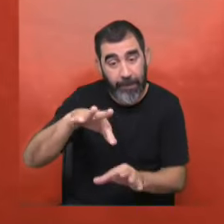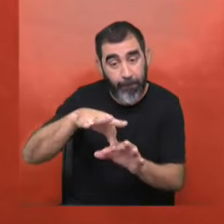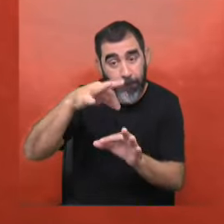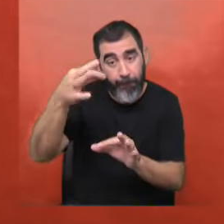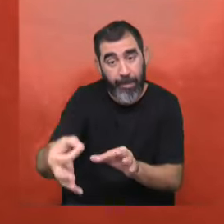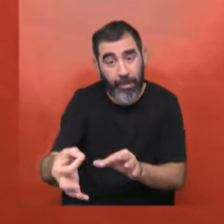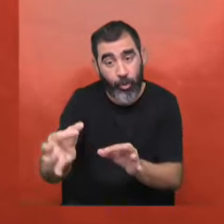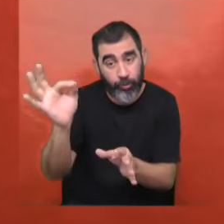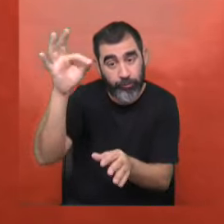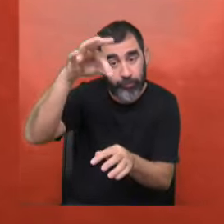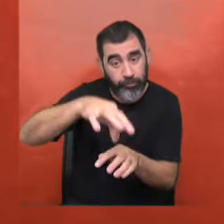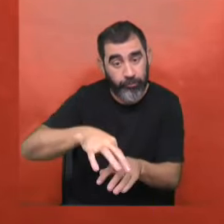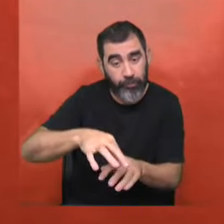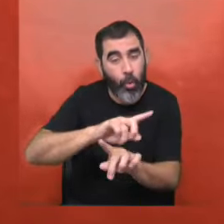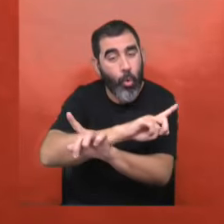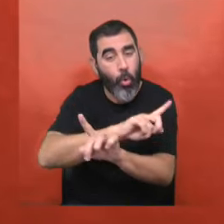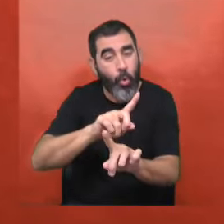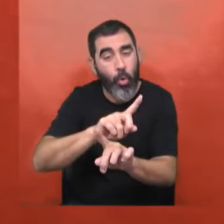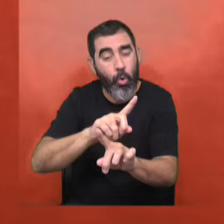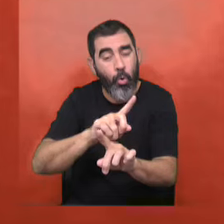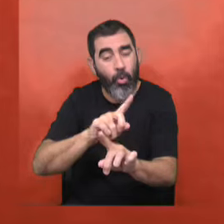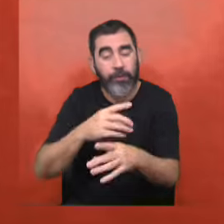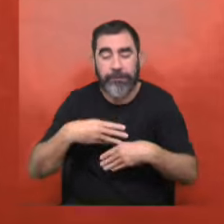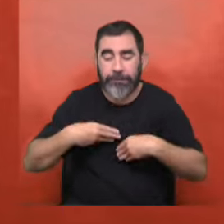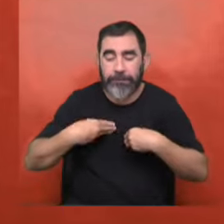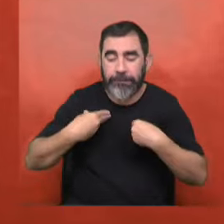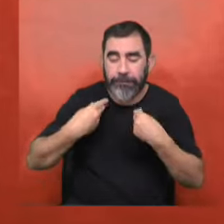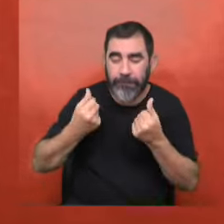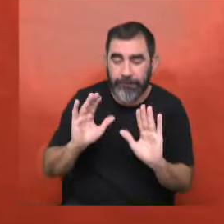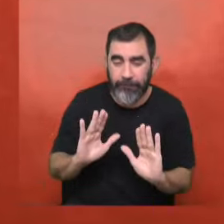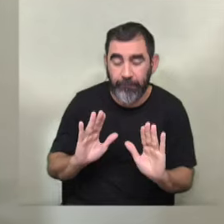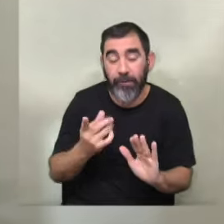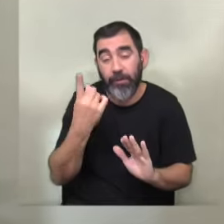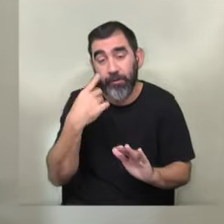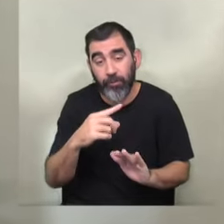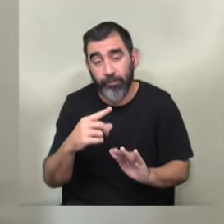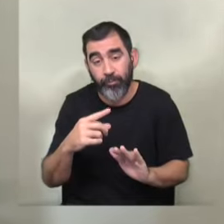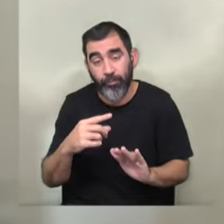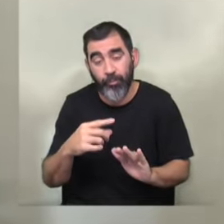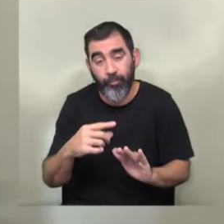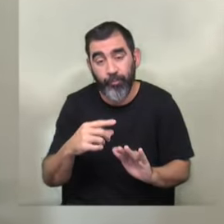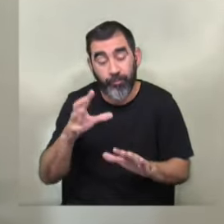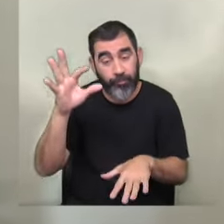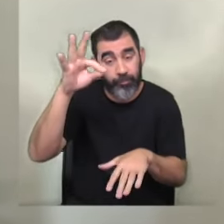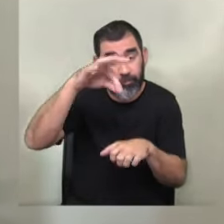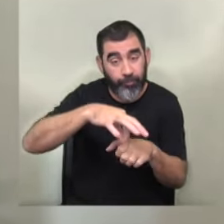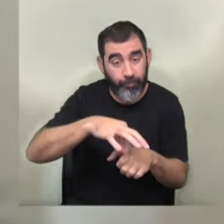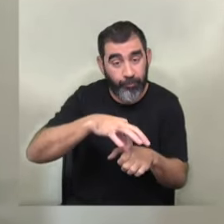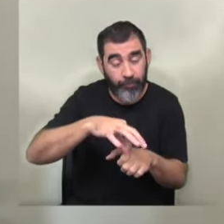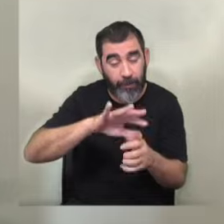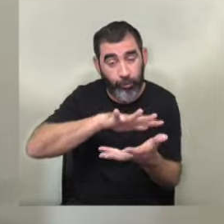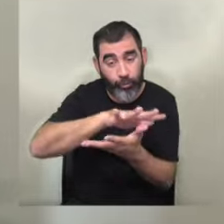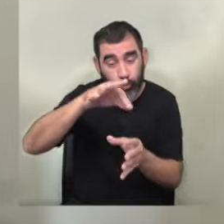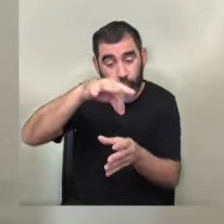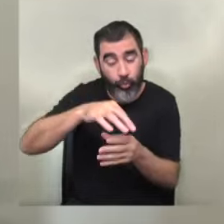nosotros trasplantamos no es tan hormonosensible. Entonces, cuando nosotros lo implantamos en la zona que